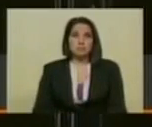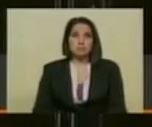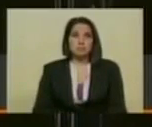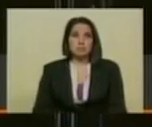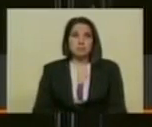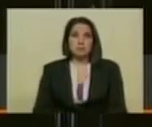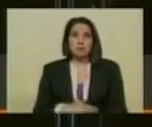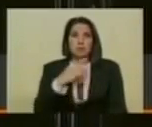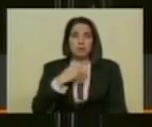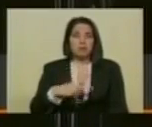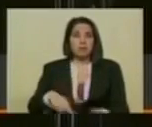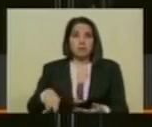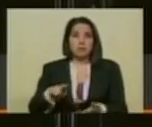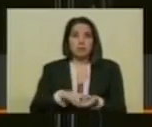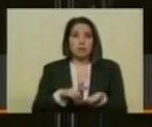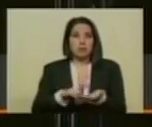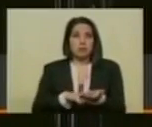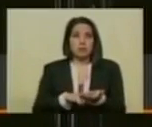reiterativa,